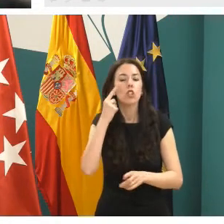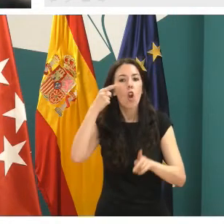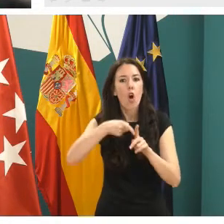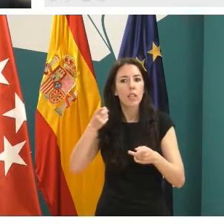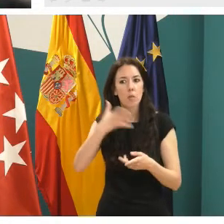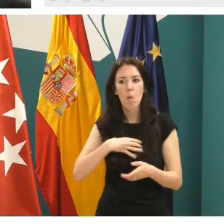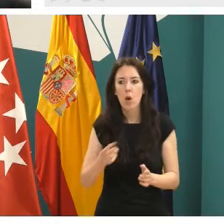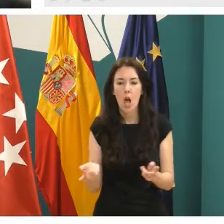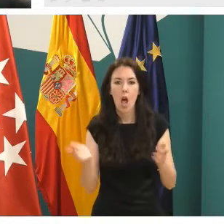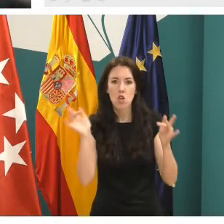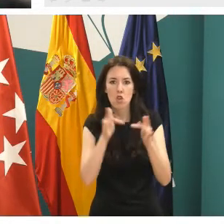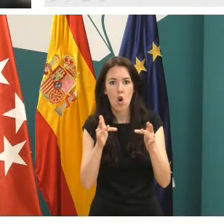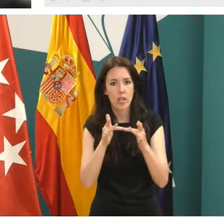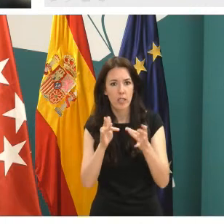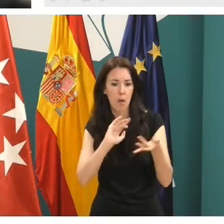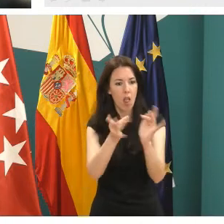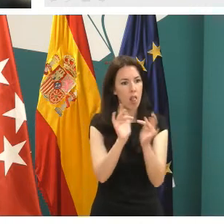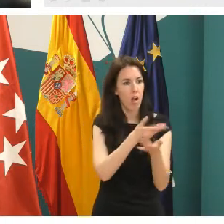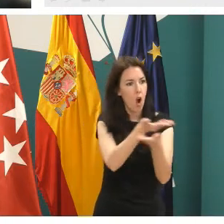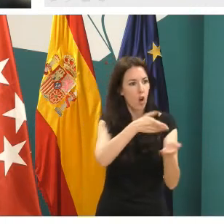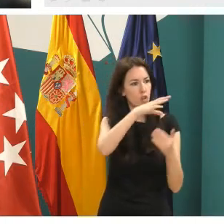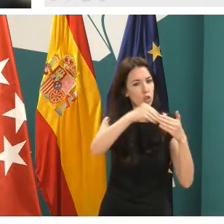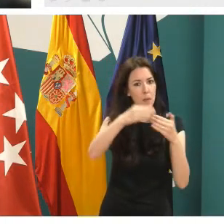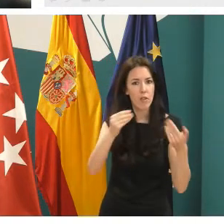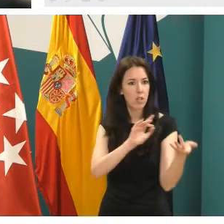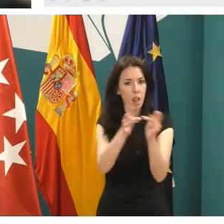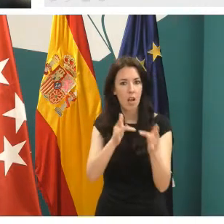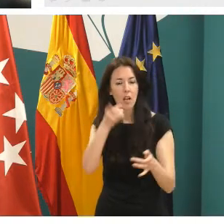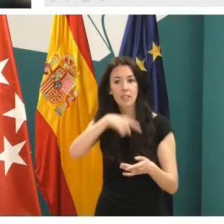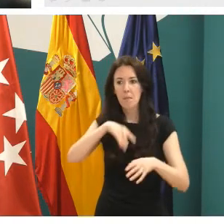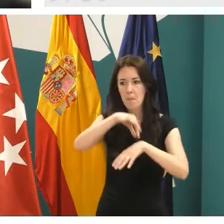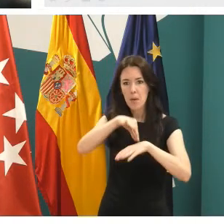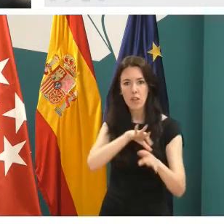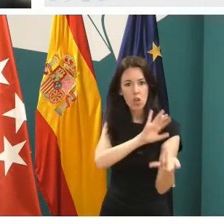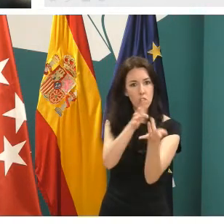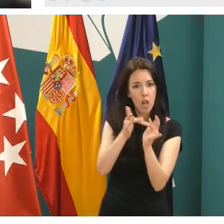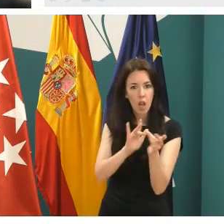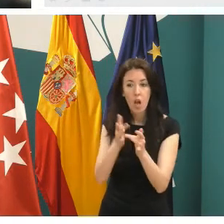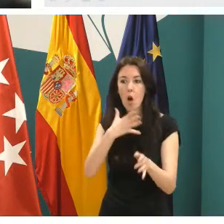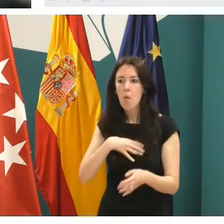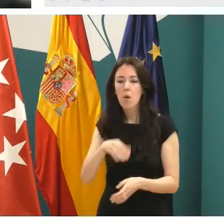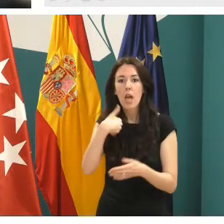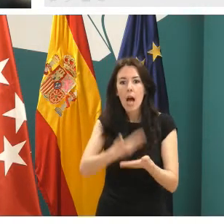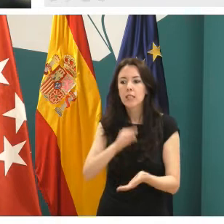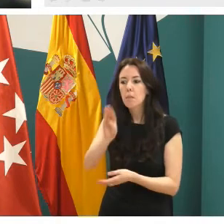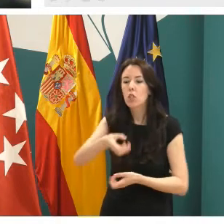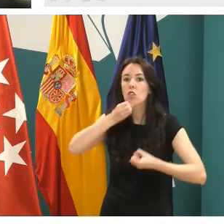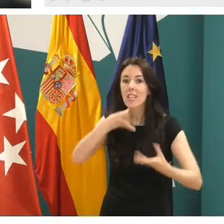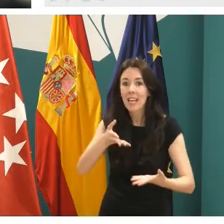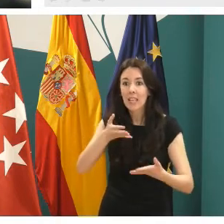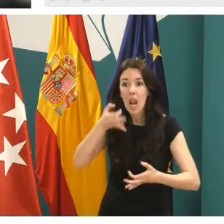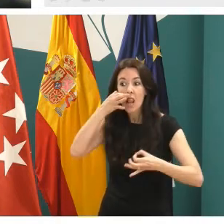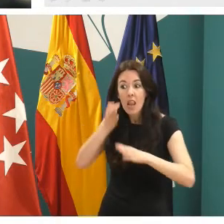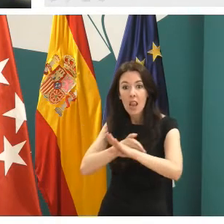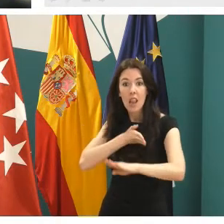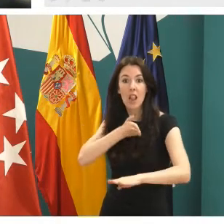estar conectados e interactuar con otros pacientes, con sus médicos, que podamos llegar a preguntarles cómo están sin